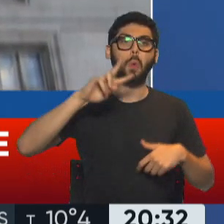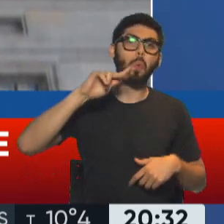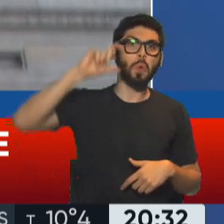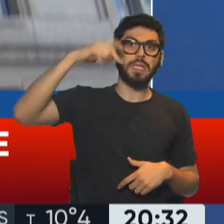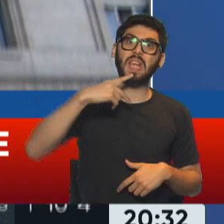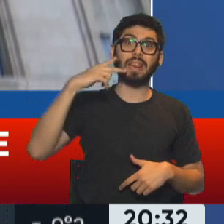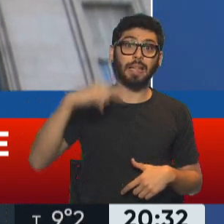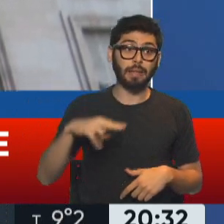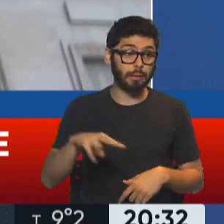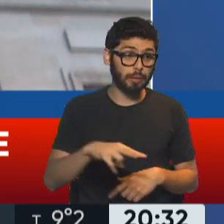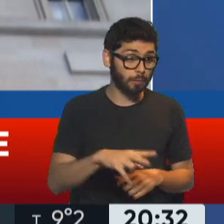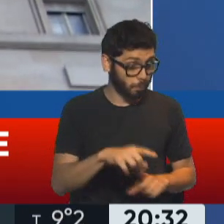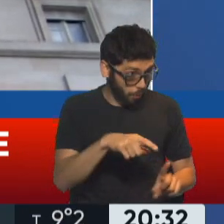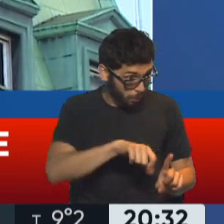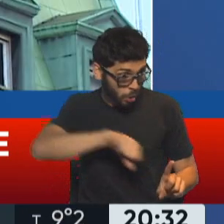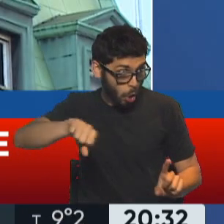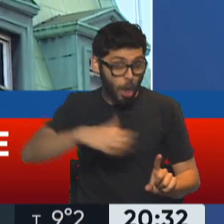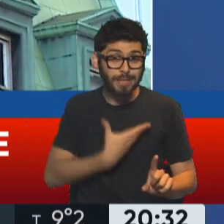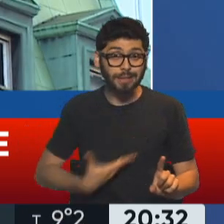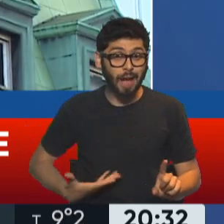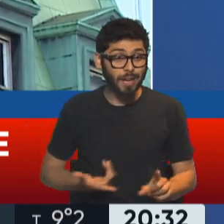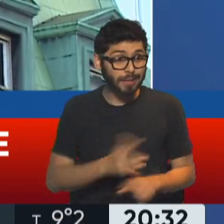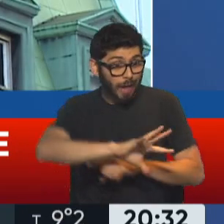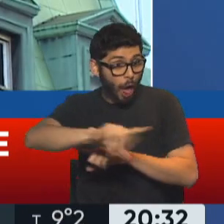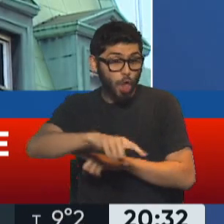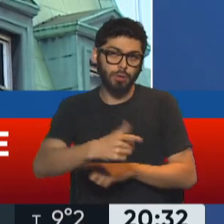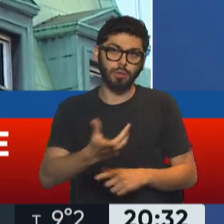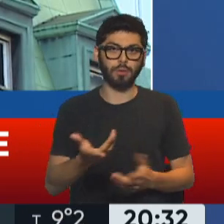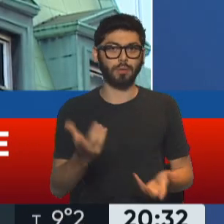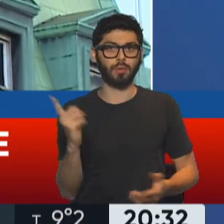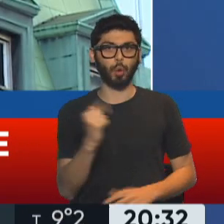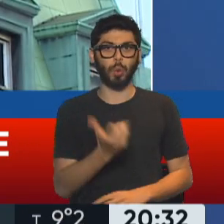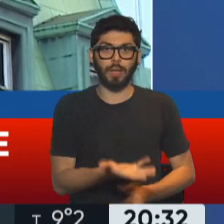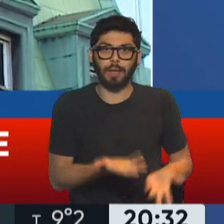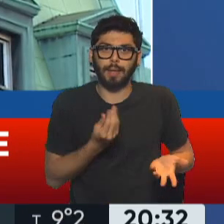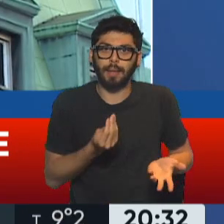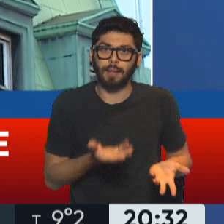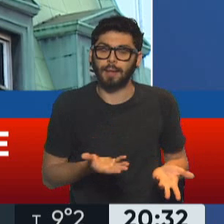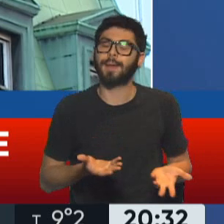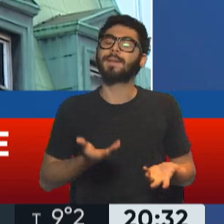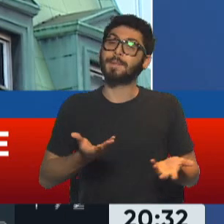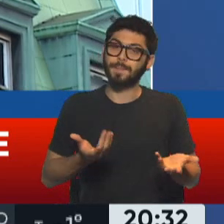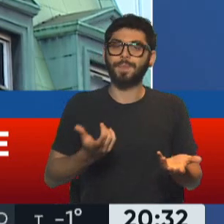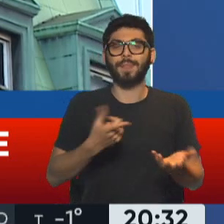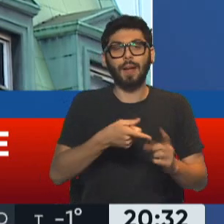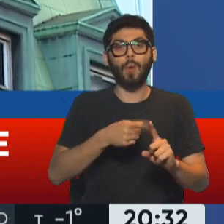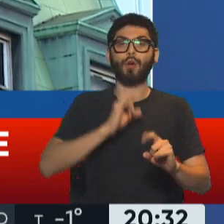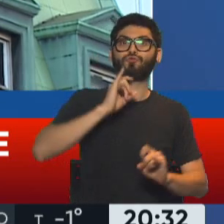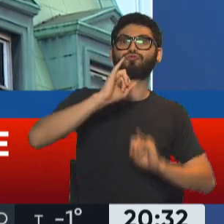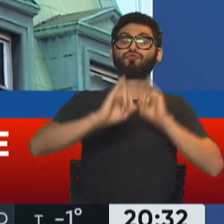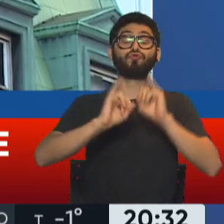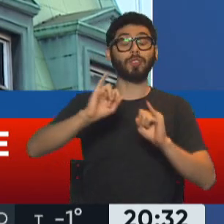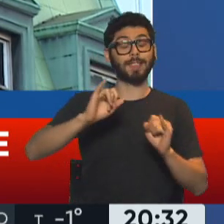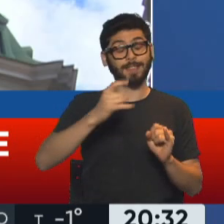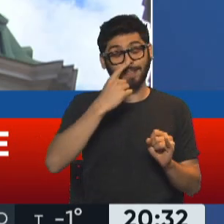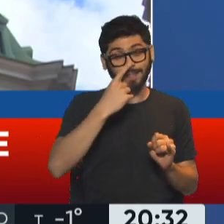todos acompañamos a vaciar el Estado. Tendrían que poner eso para que hay un gran triunfo, ¿no? Ahí en la discusión por el debate, sí,